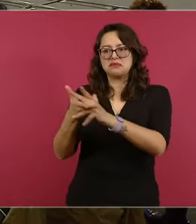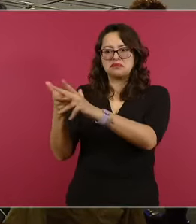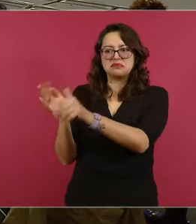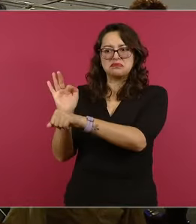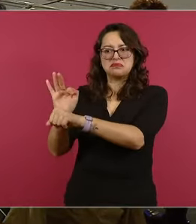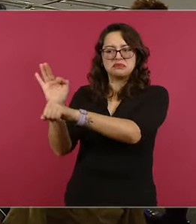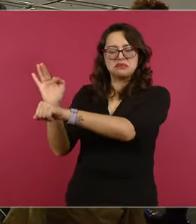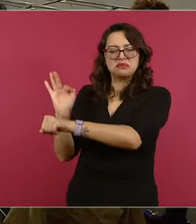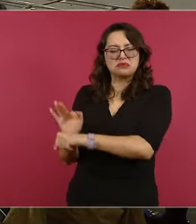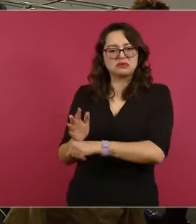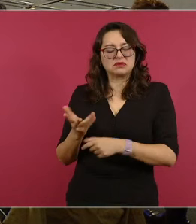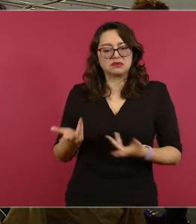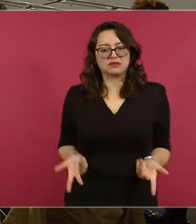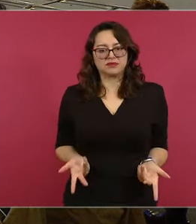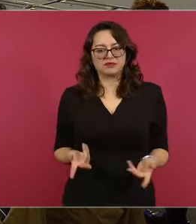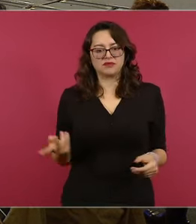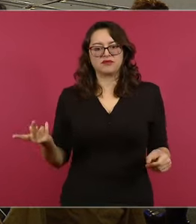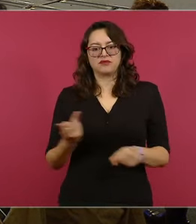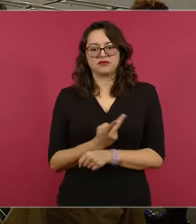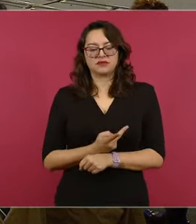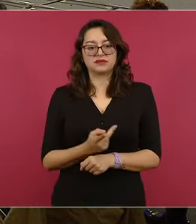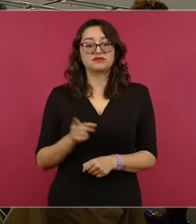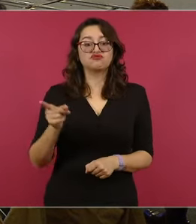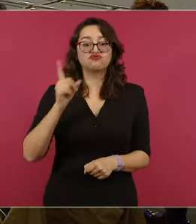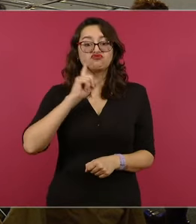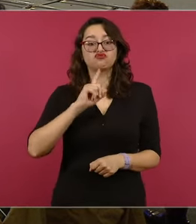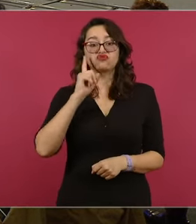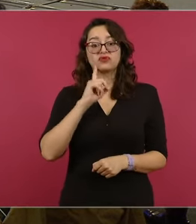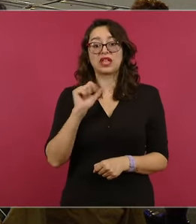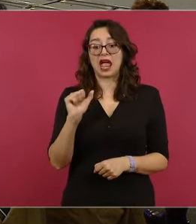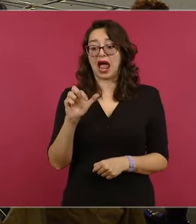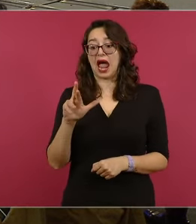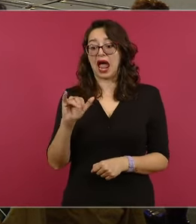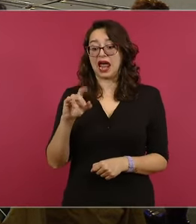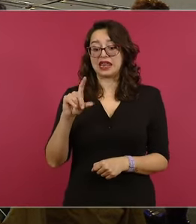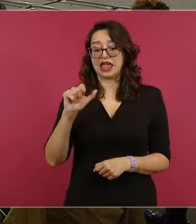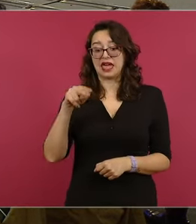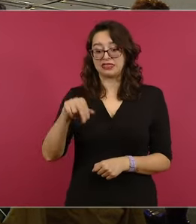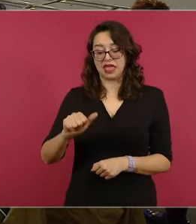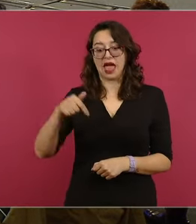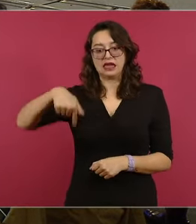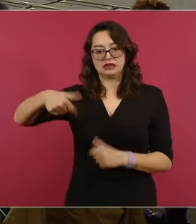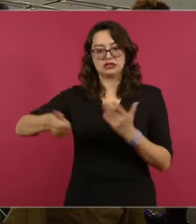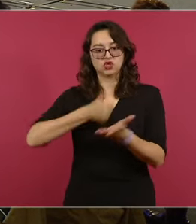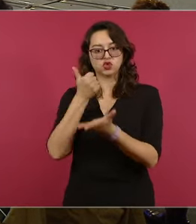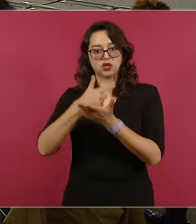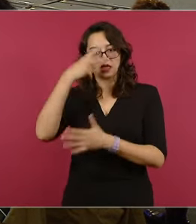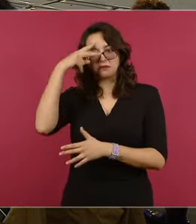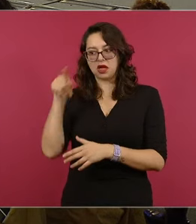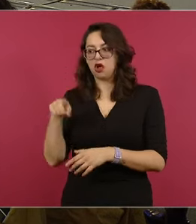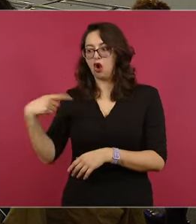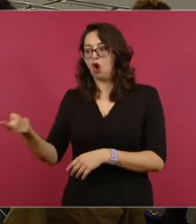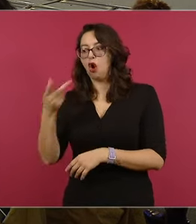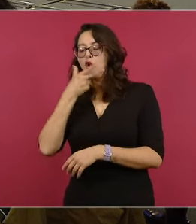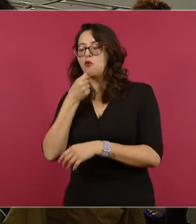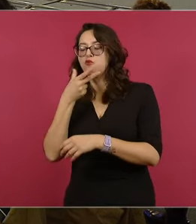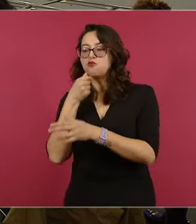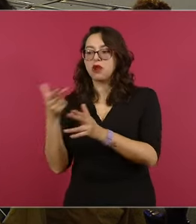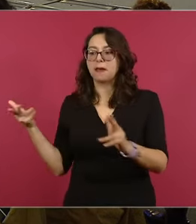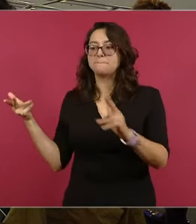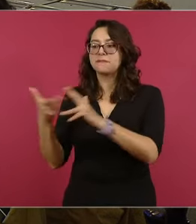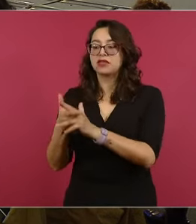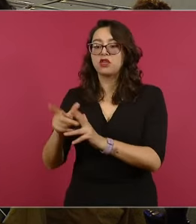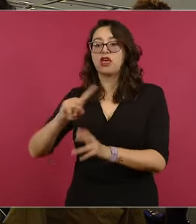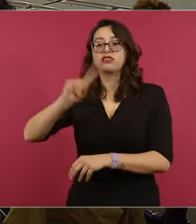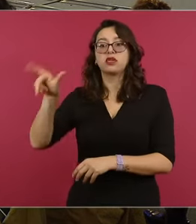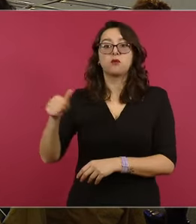Fernanda, asesinada en la Ciudad de México y abandonada en el estado de Morelos, el fiscal Carmona afirmó que ella había muerto